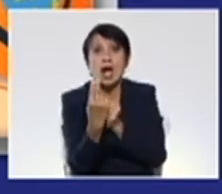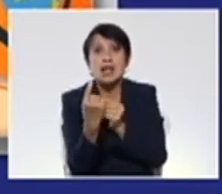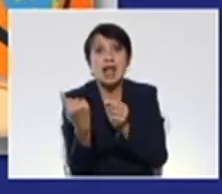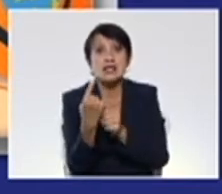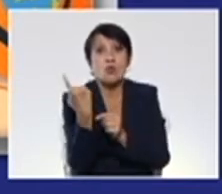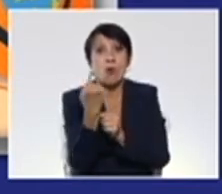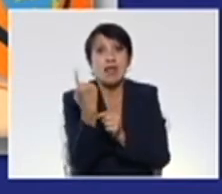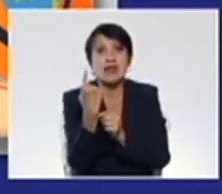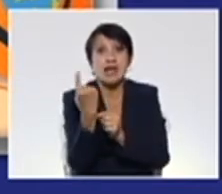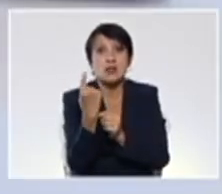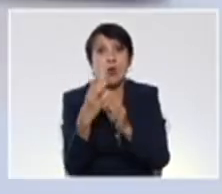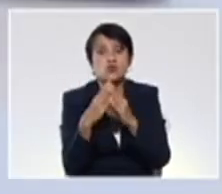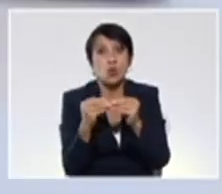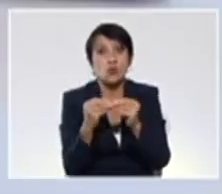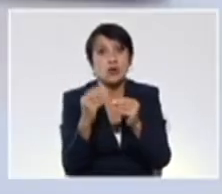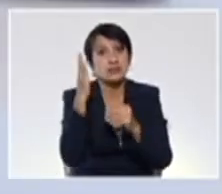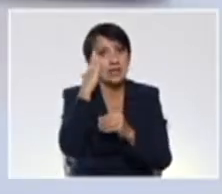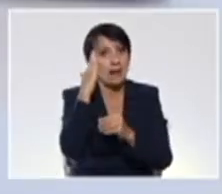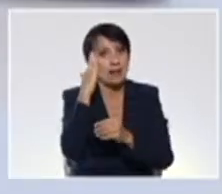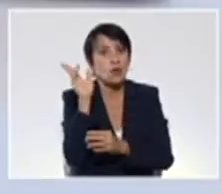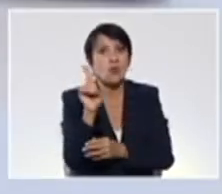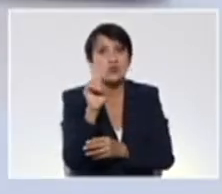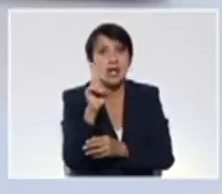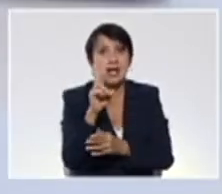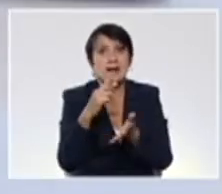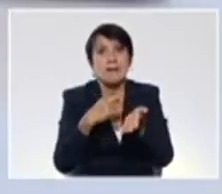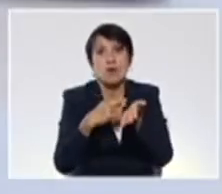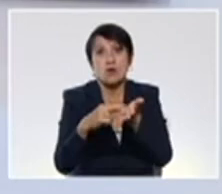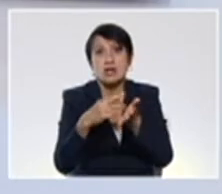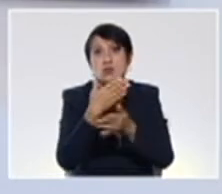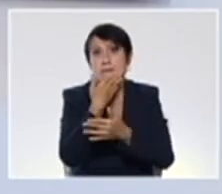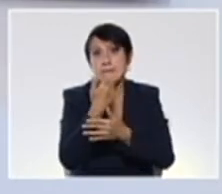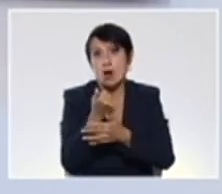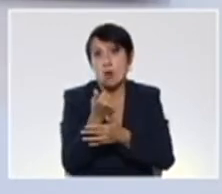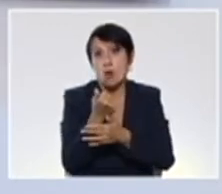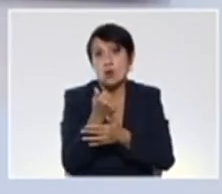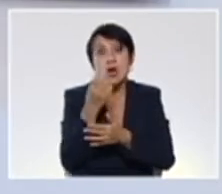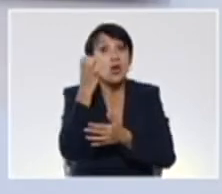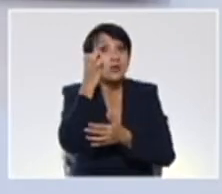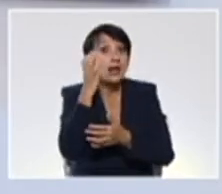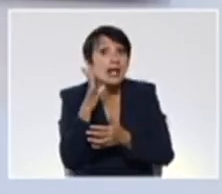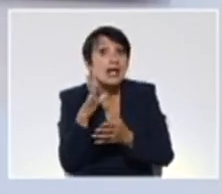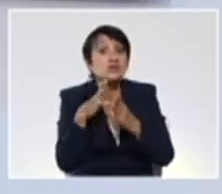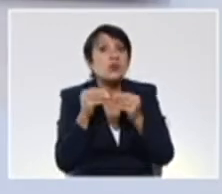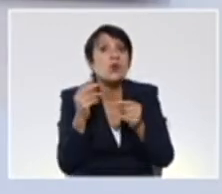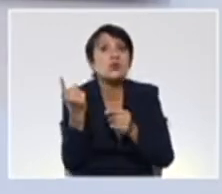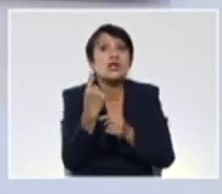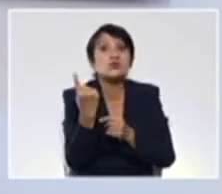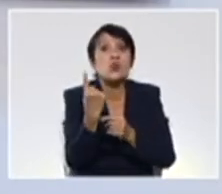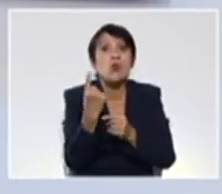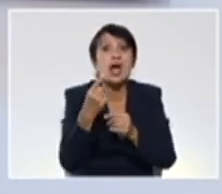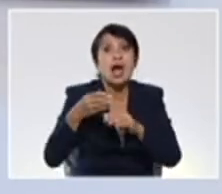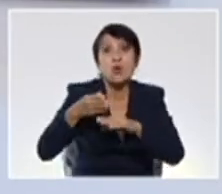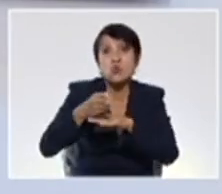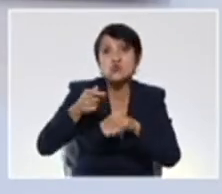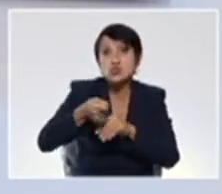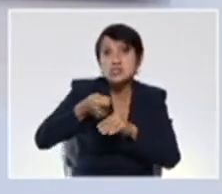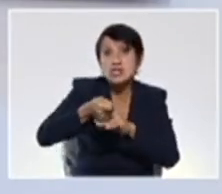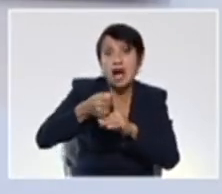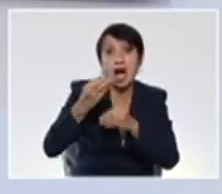importante para saberle dar un uso correcto. No puedo entonces creer que por tener esa sola cuchilla voy a hacer